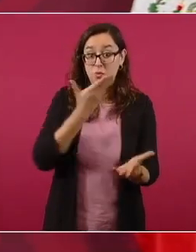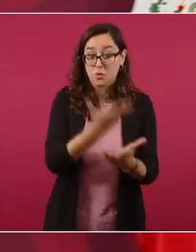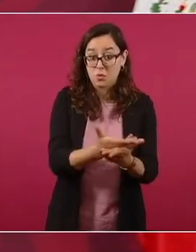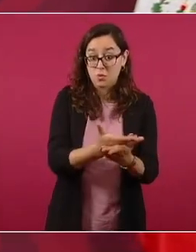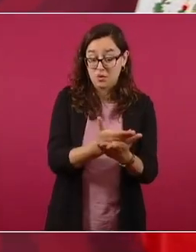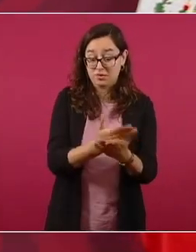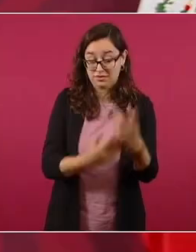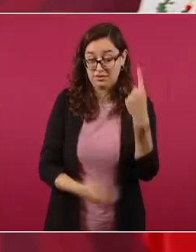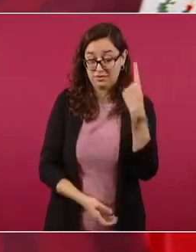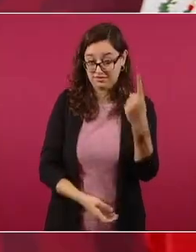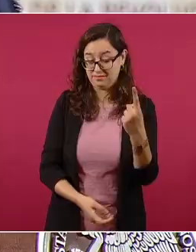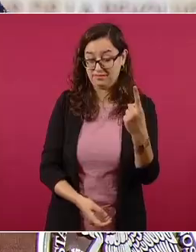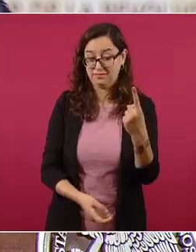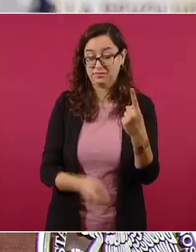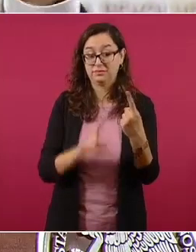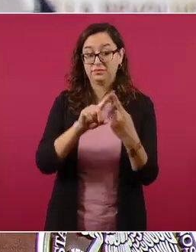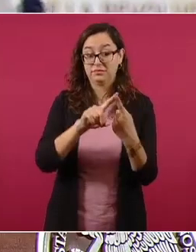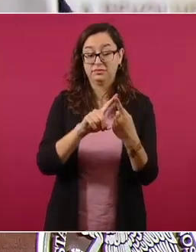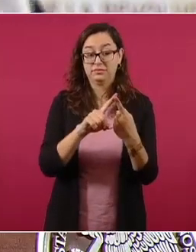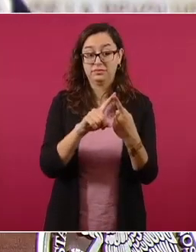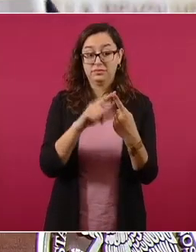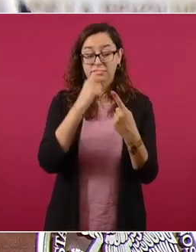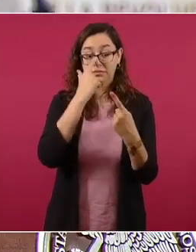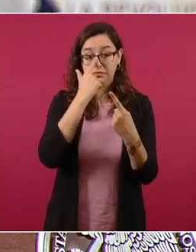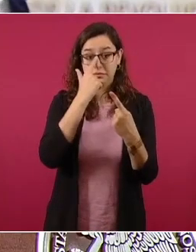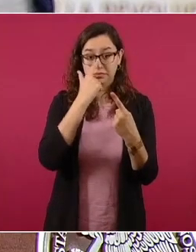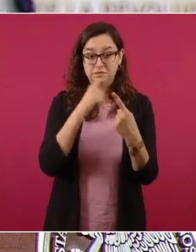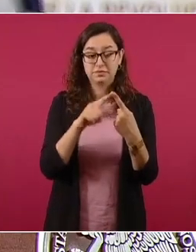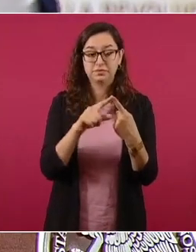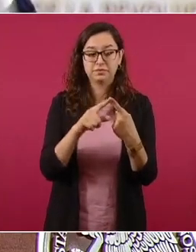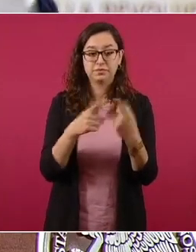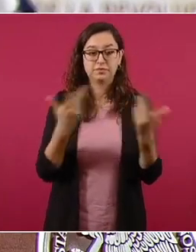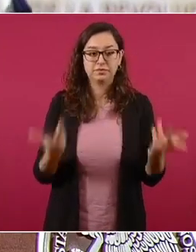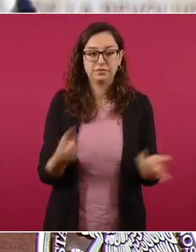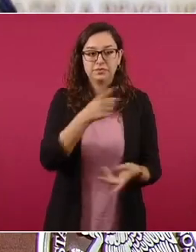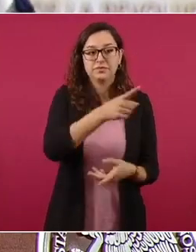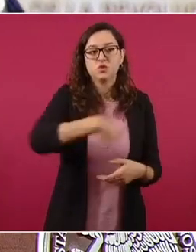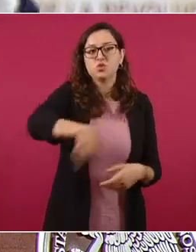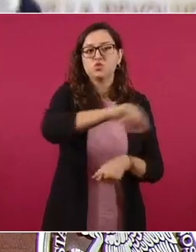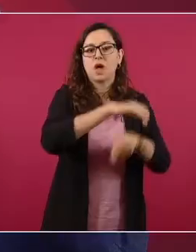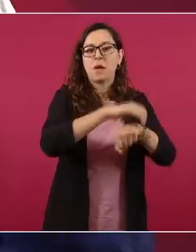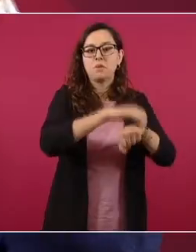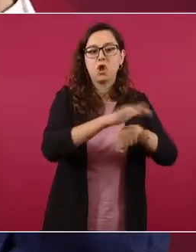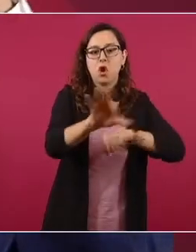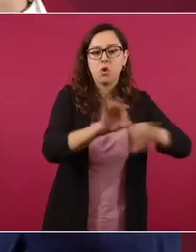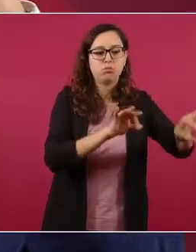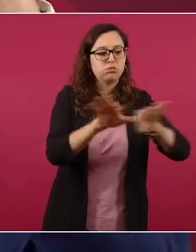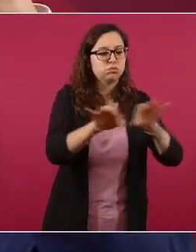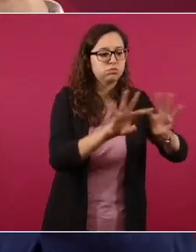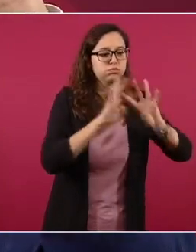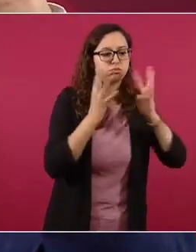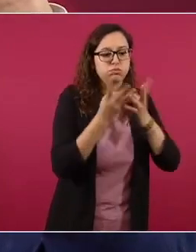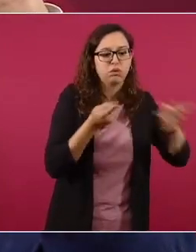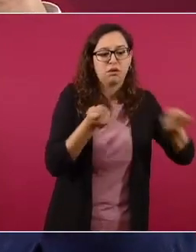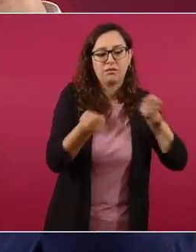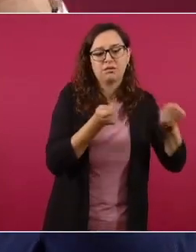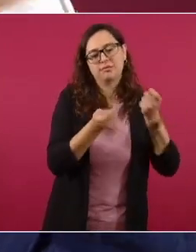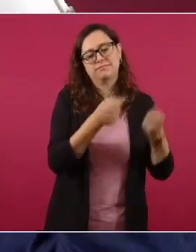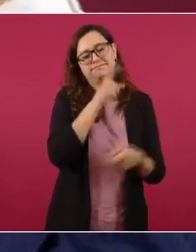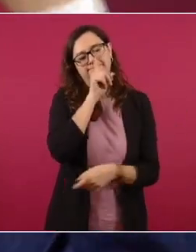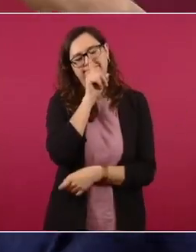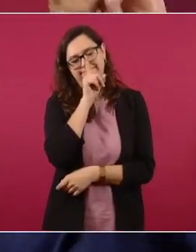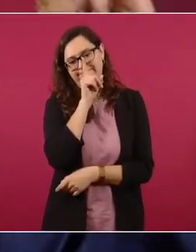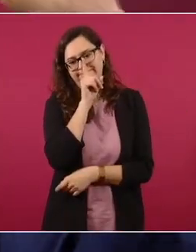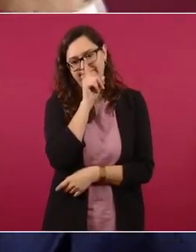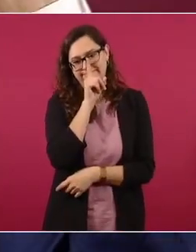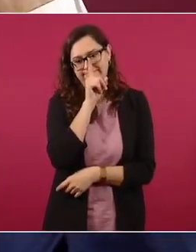propuesta, para que no manipulen los conservadores, que no